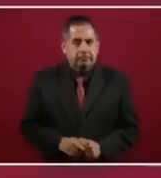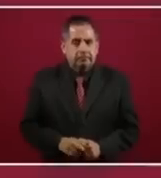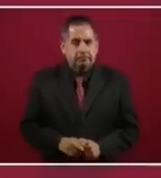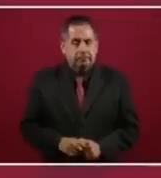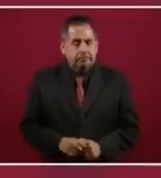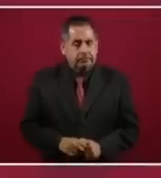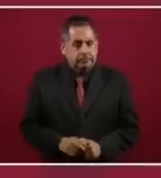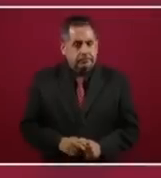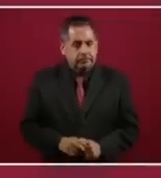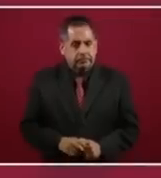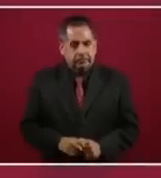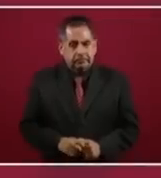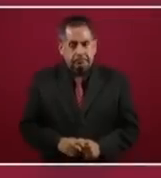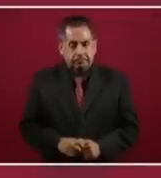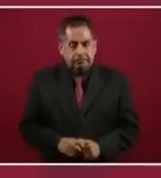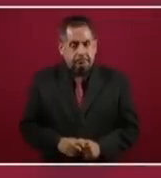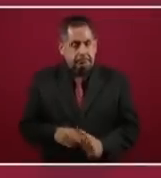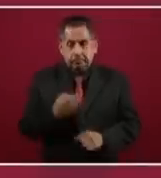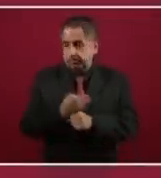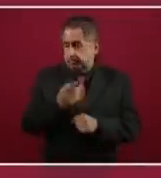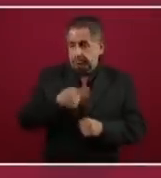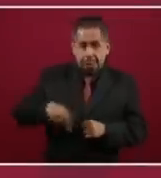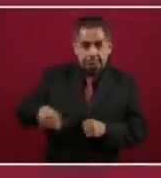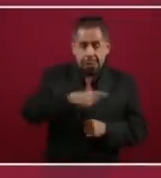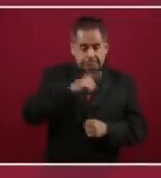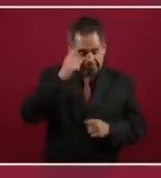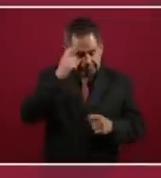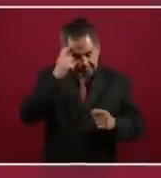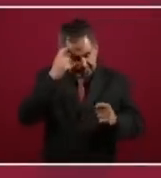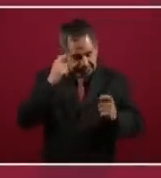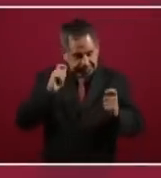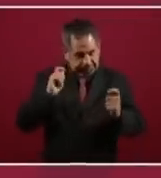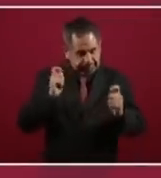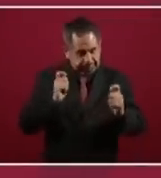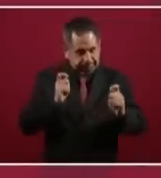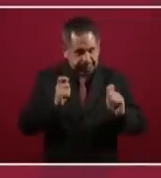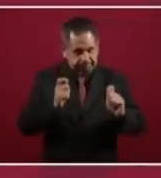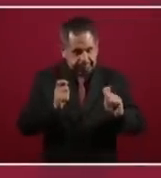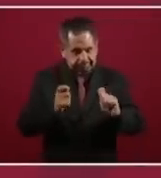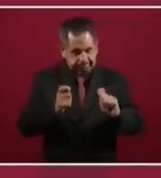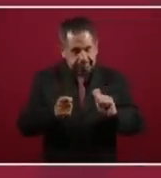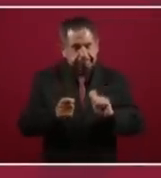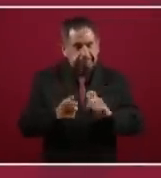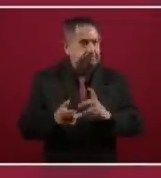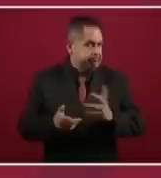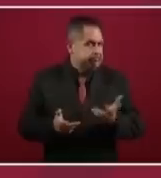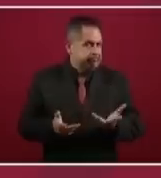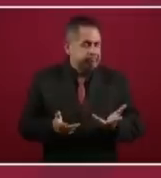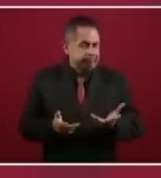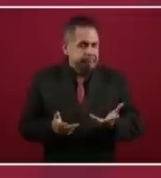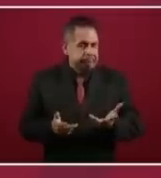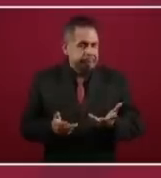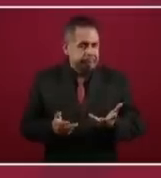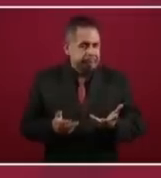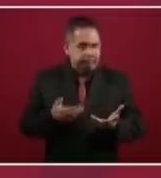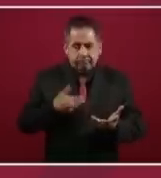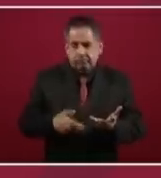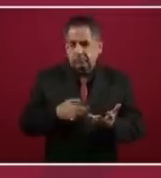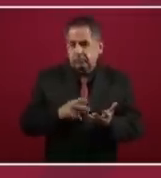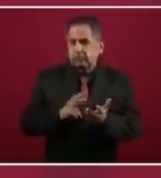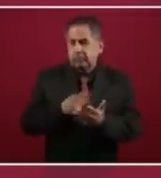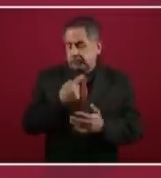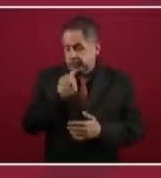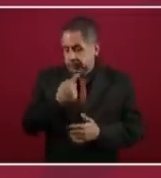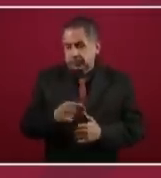Ahora vamos cambiando esto poco a poco y repito,